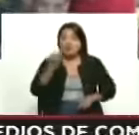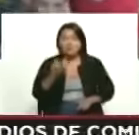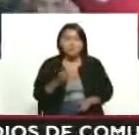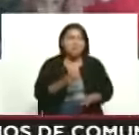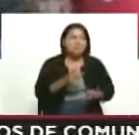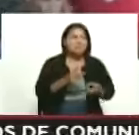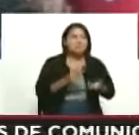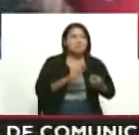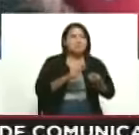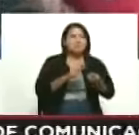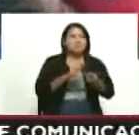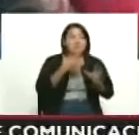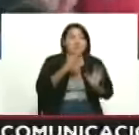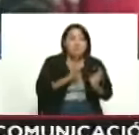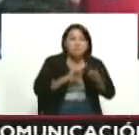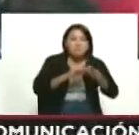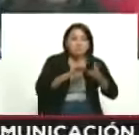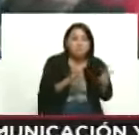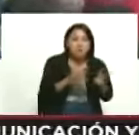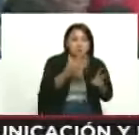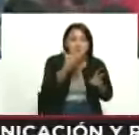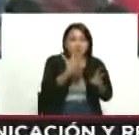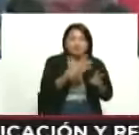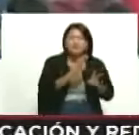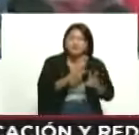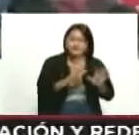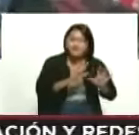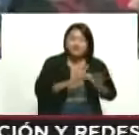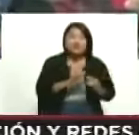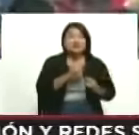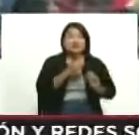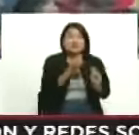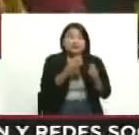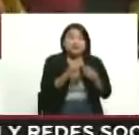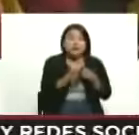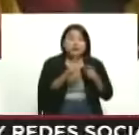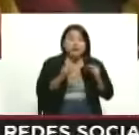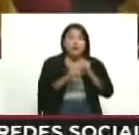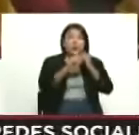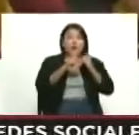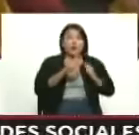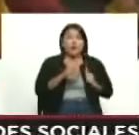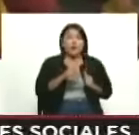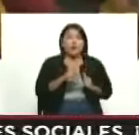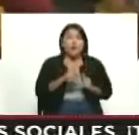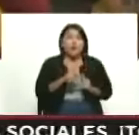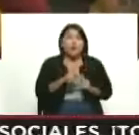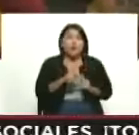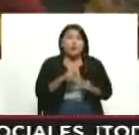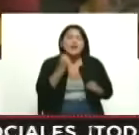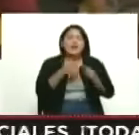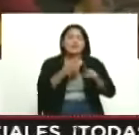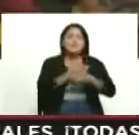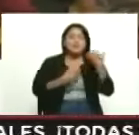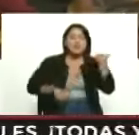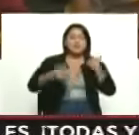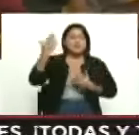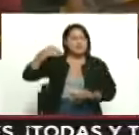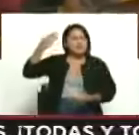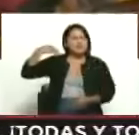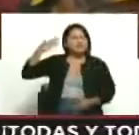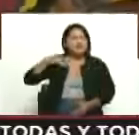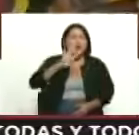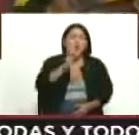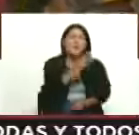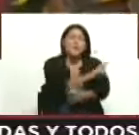paz como la construyeron o intentaron construir Caldera y los gobiernos de la